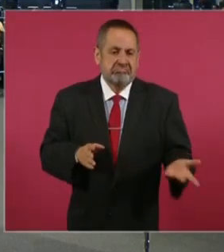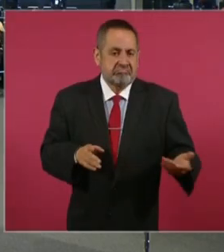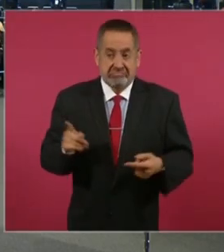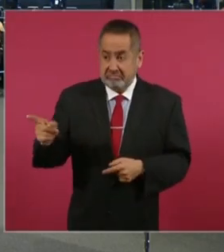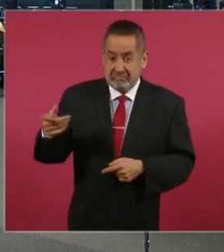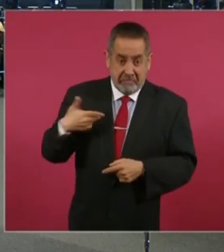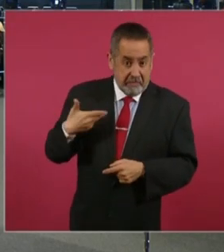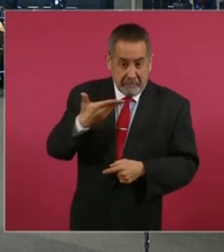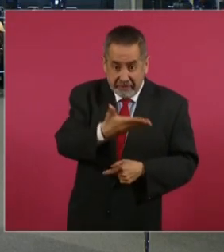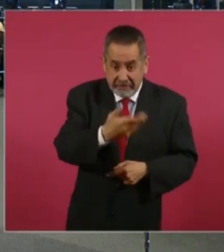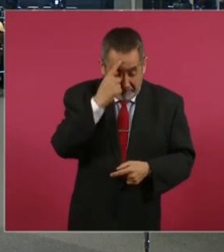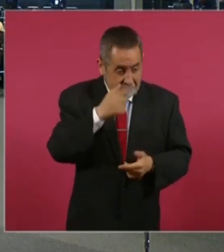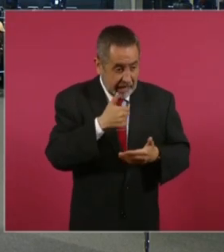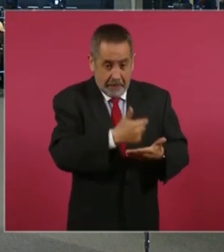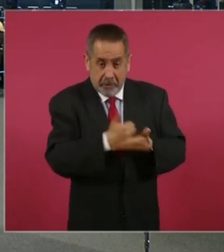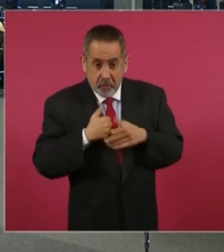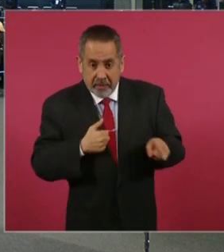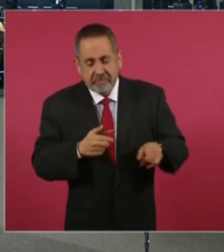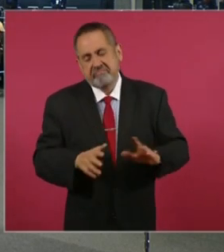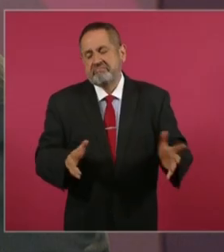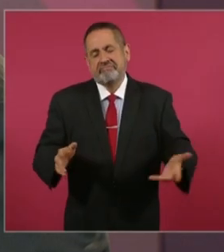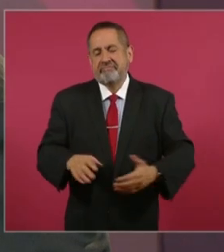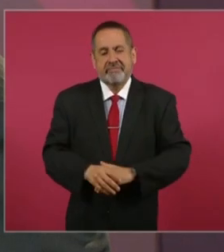que te ayudemos